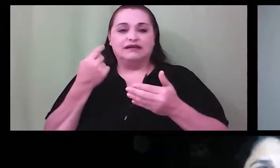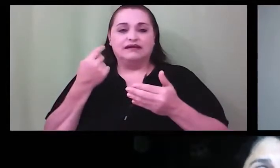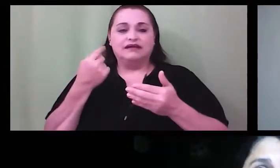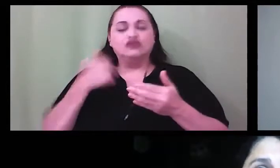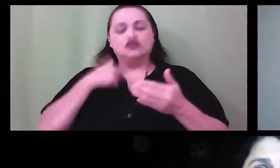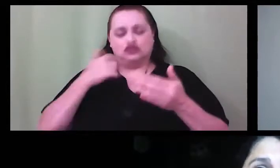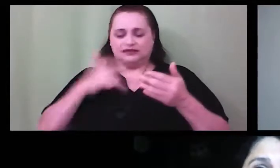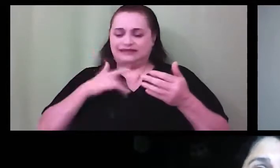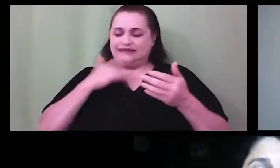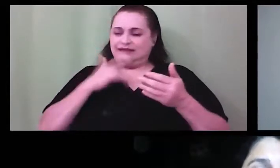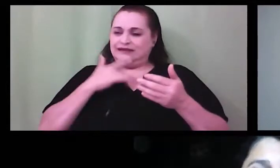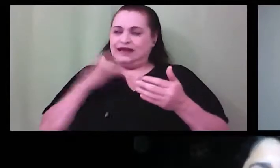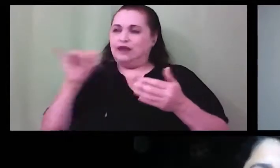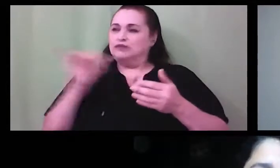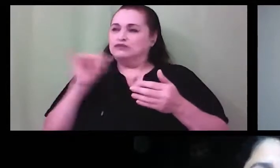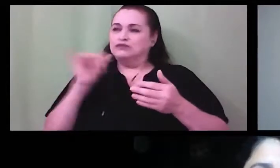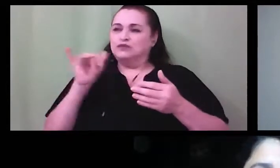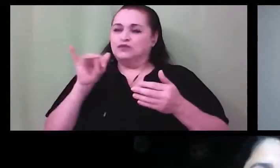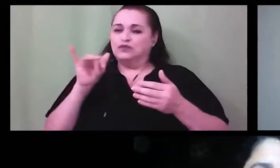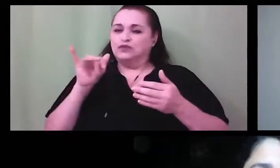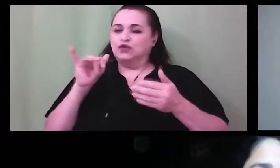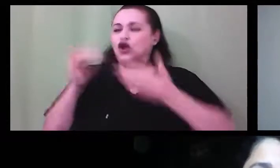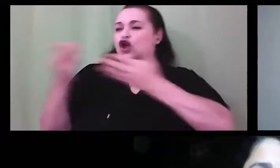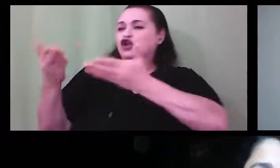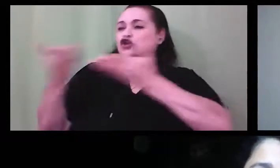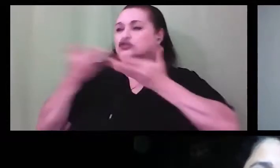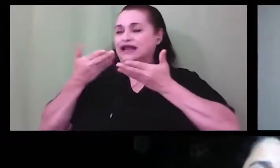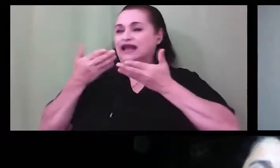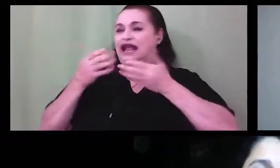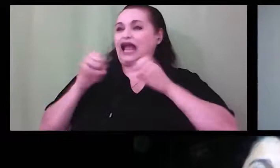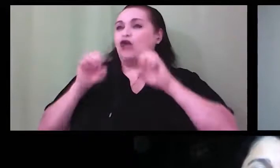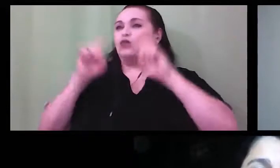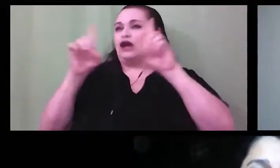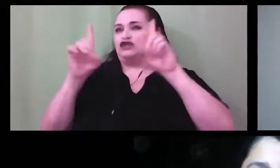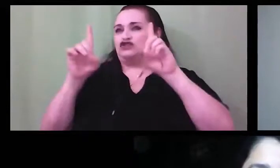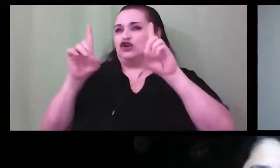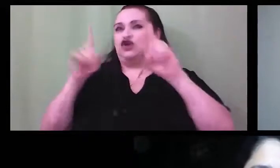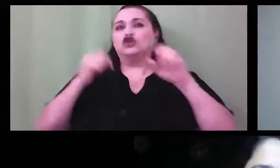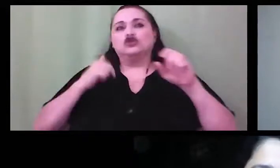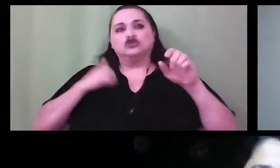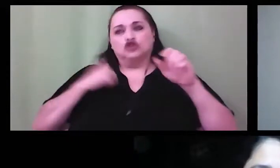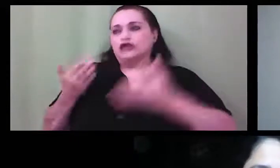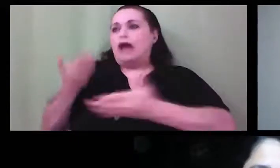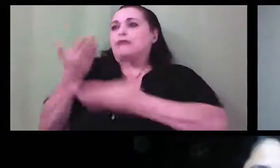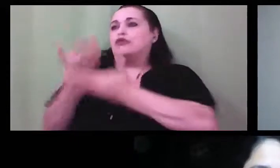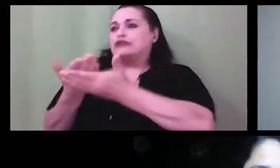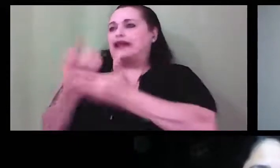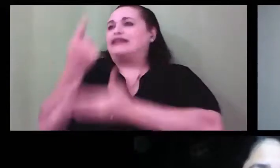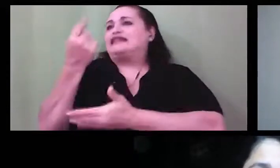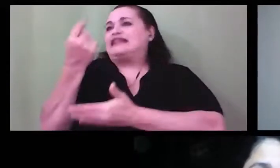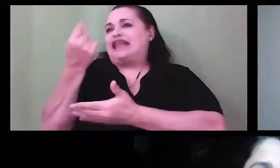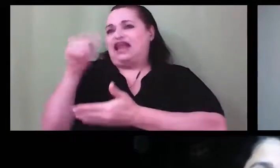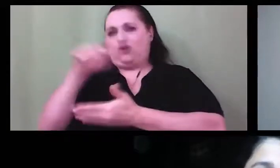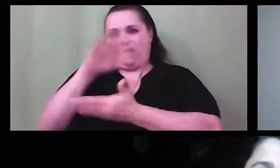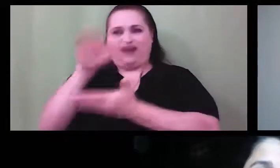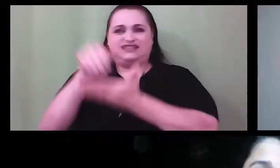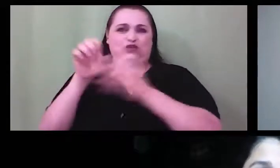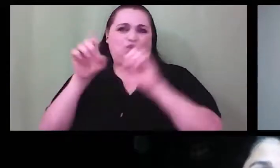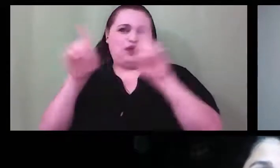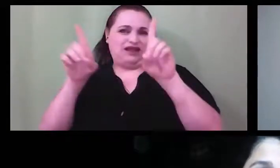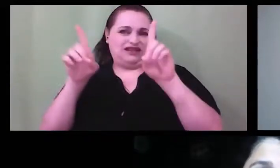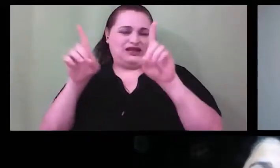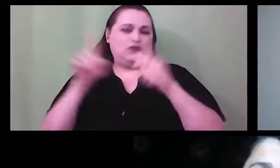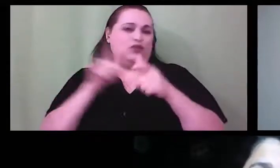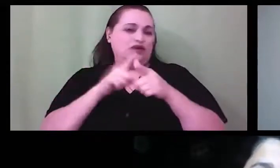sentíamos más que nos dieran ellos una educación a que nosotros tenemos que aportar dinero al centro educativo. Entonces